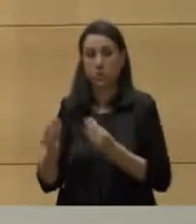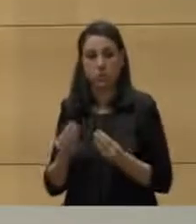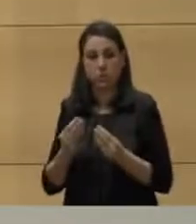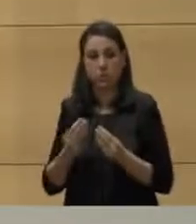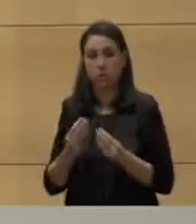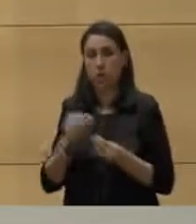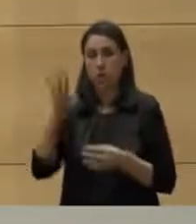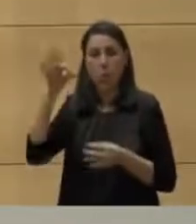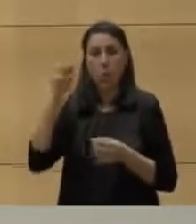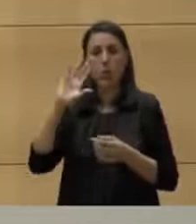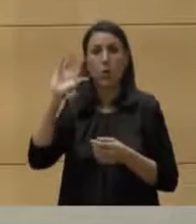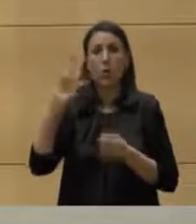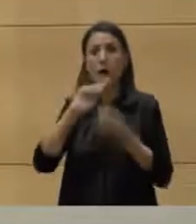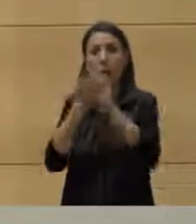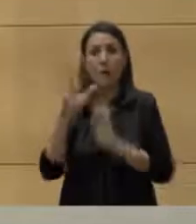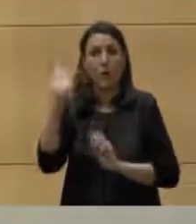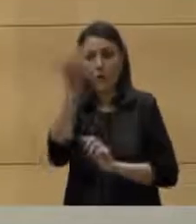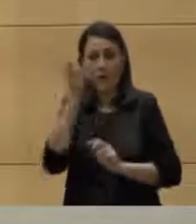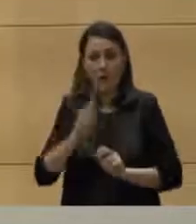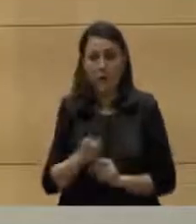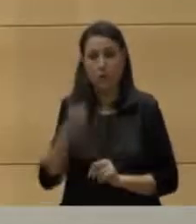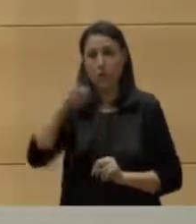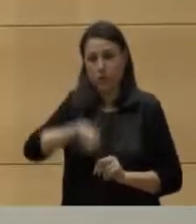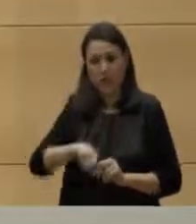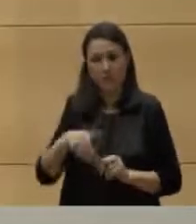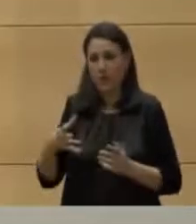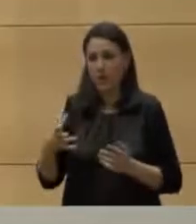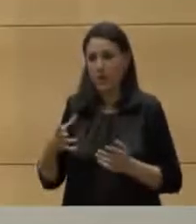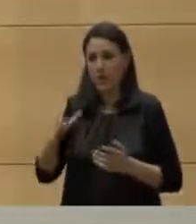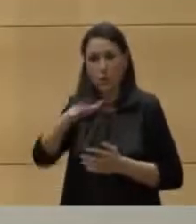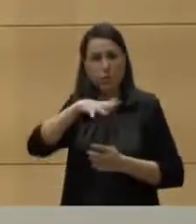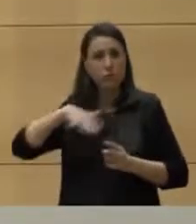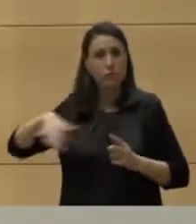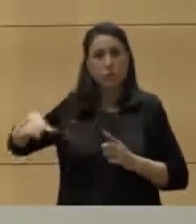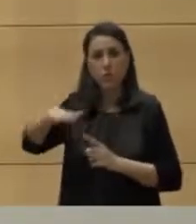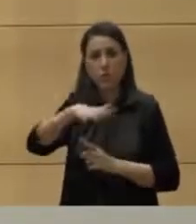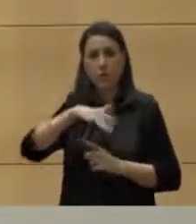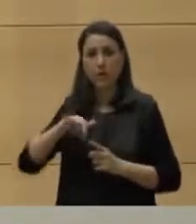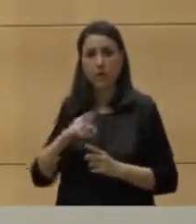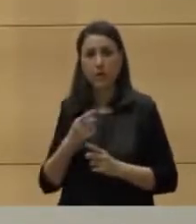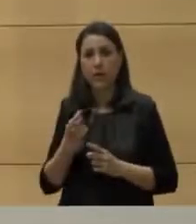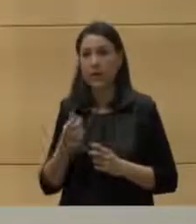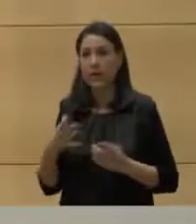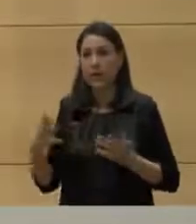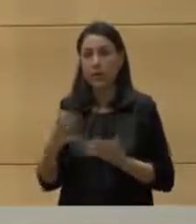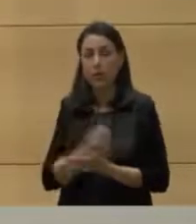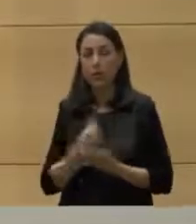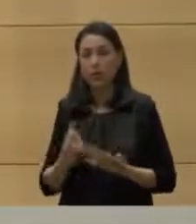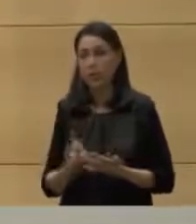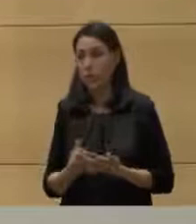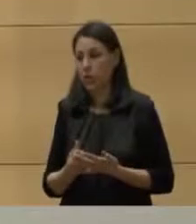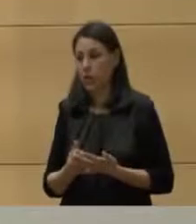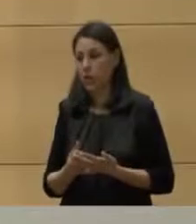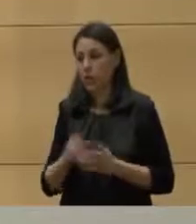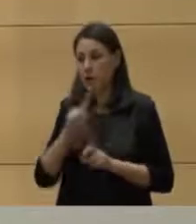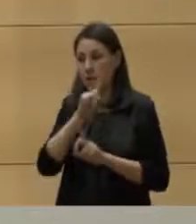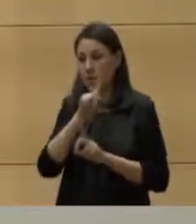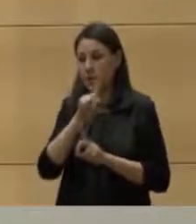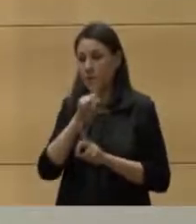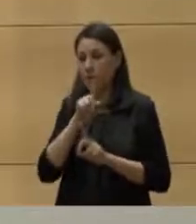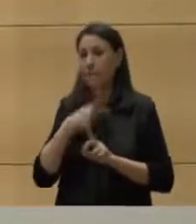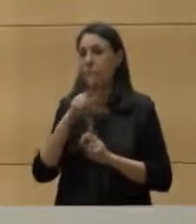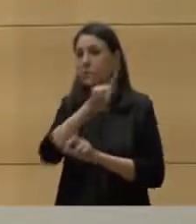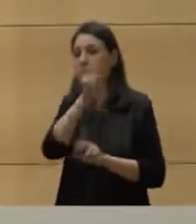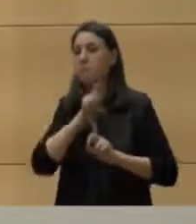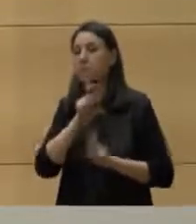cambio climático, sino algo que tenemos a nuestro alrededor y que nos da miedo asumir. Y la pregunta mía va a ser